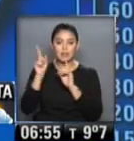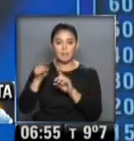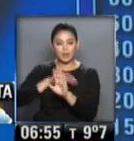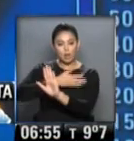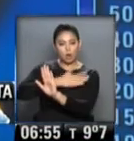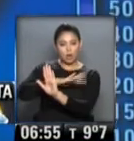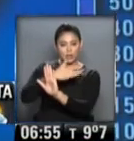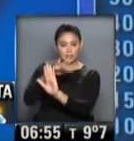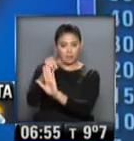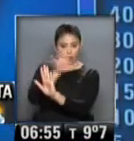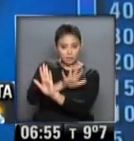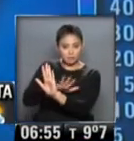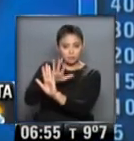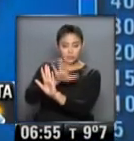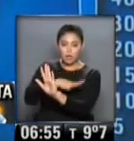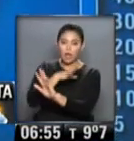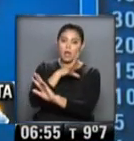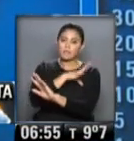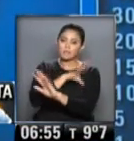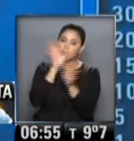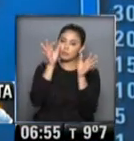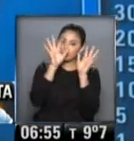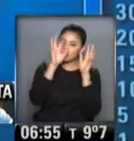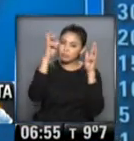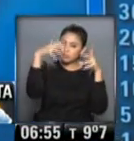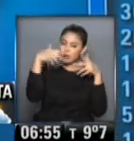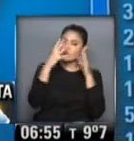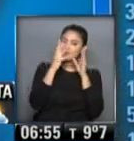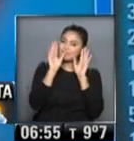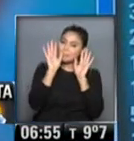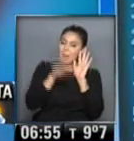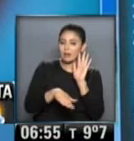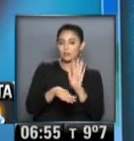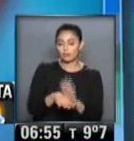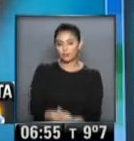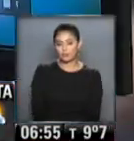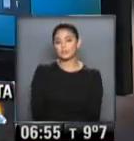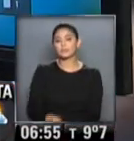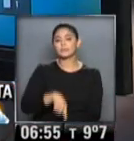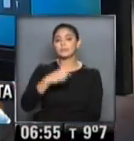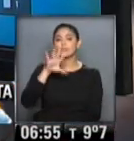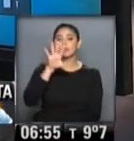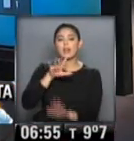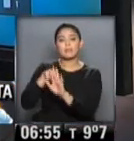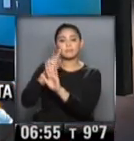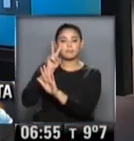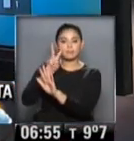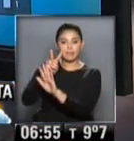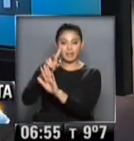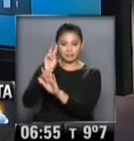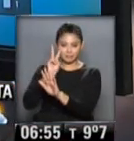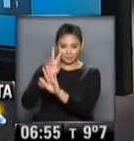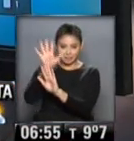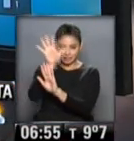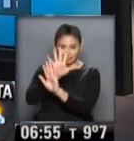Patagonia afloja un poquito la precipitación, pero no mucho, afloja poquito. Bueno, en la zona central aquí vemos la